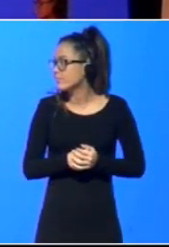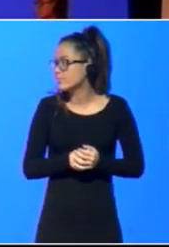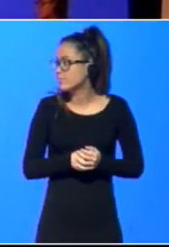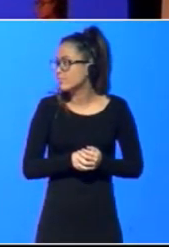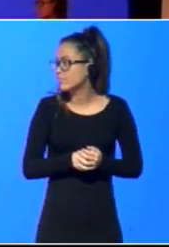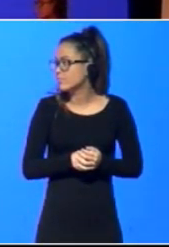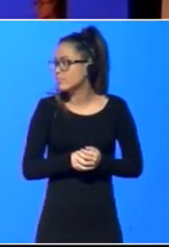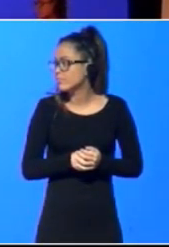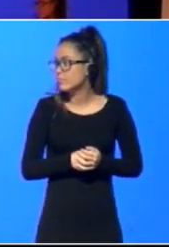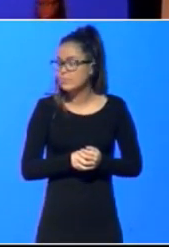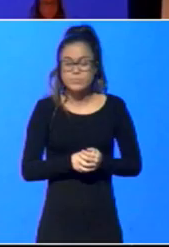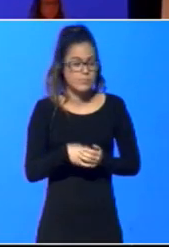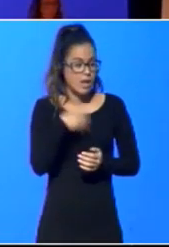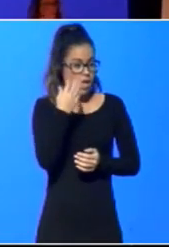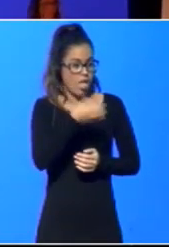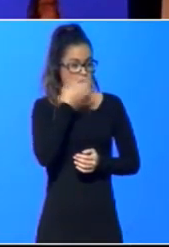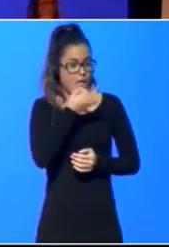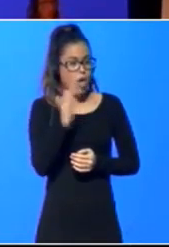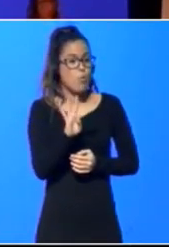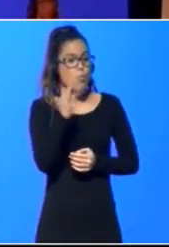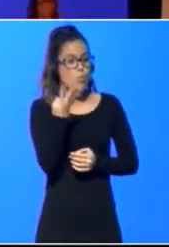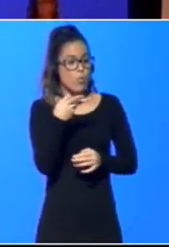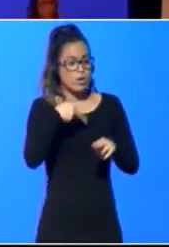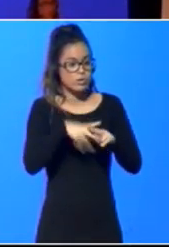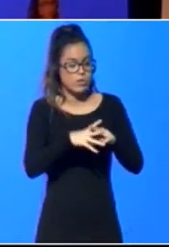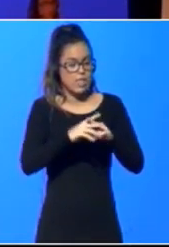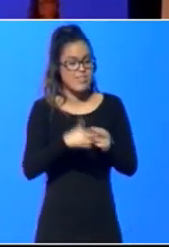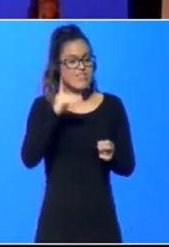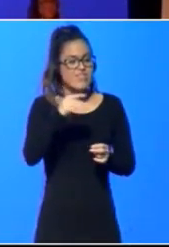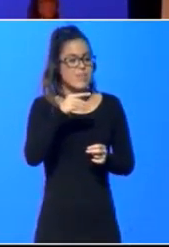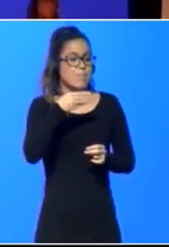hablar sobre el cuarto taller, que fue la DBHO.